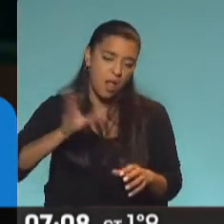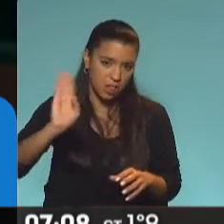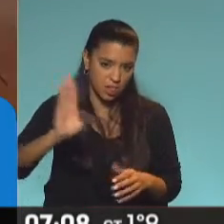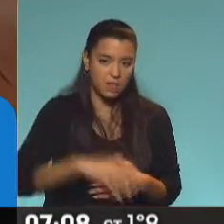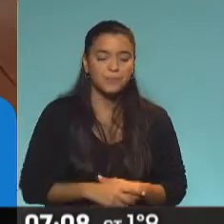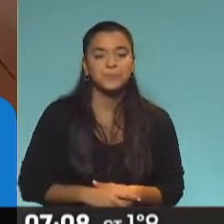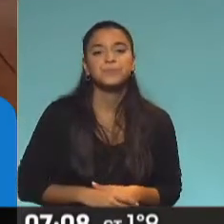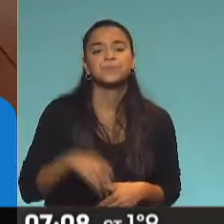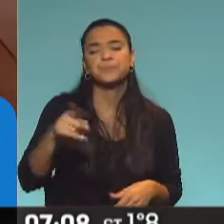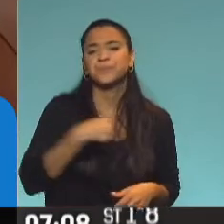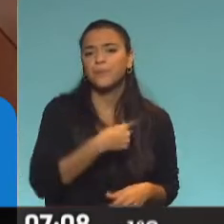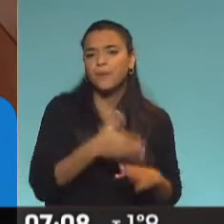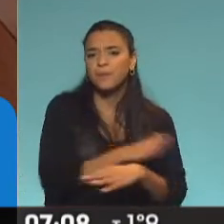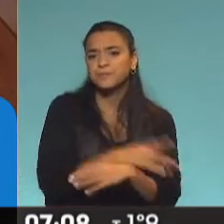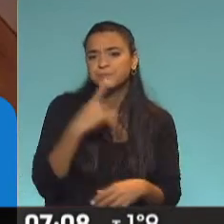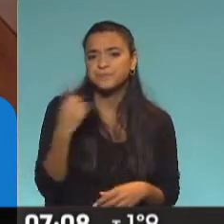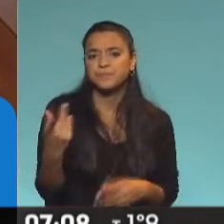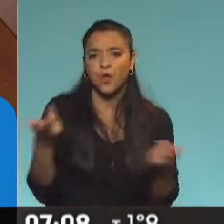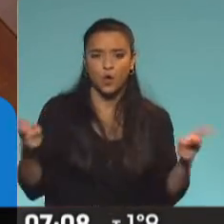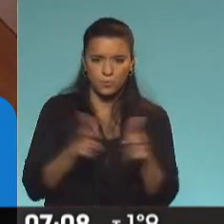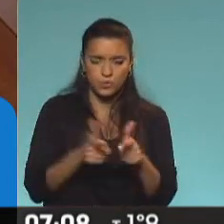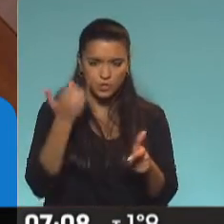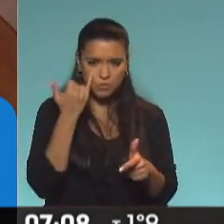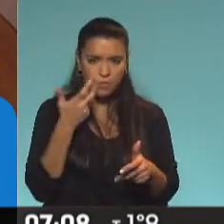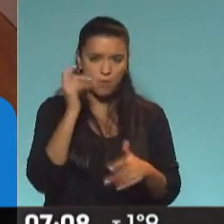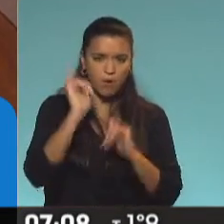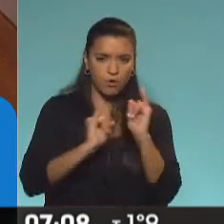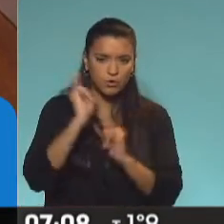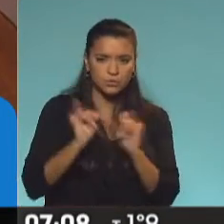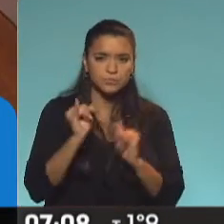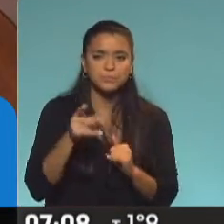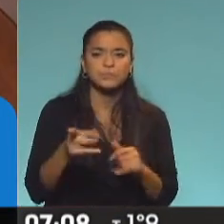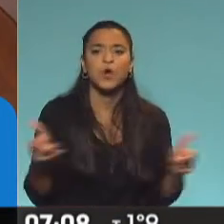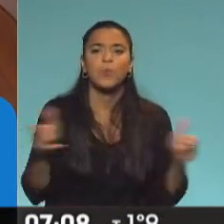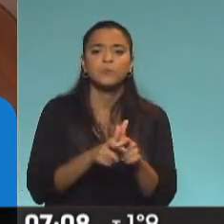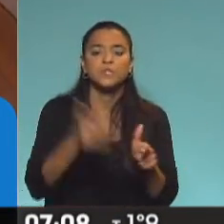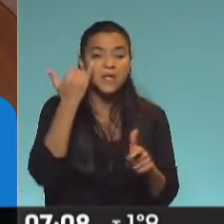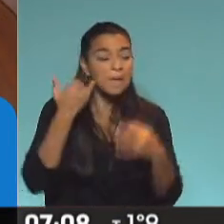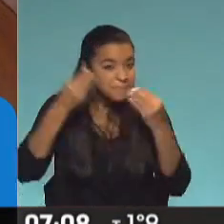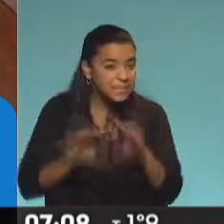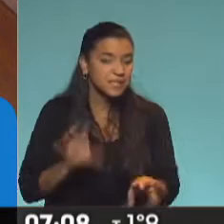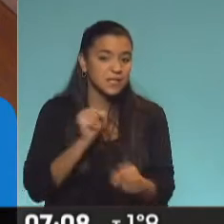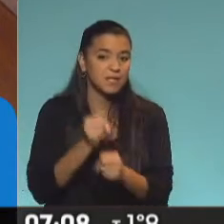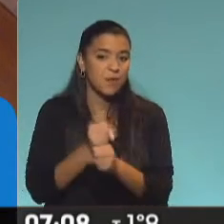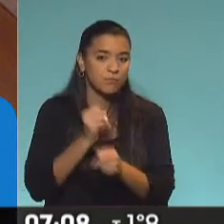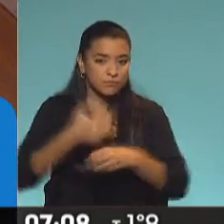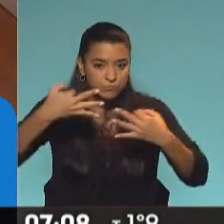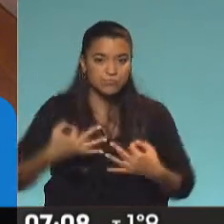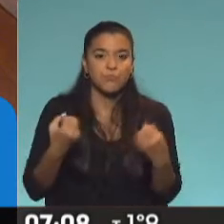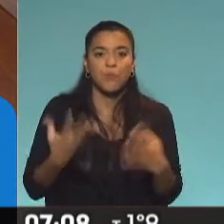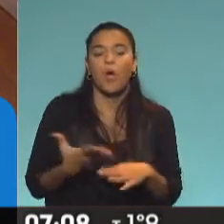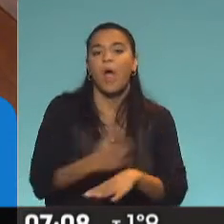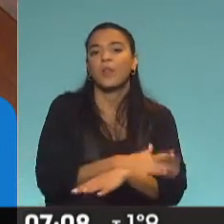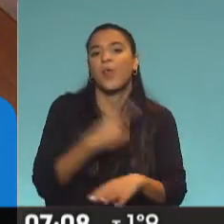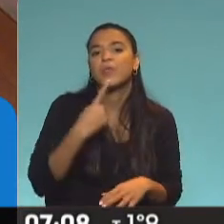cosa de la otra. Néstor, una consulta. Esta comisión, que ya vamos a tratar el tema ahora con Vero Urriola-Beitia, ¿esta comisión ya comenzó a trabajar de manera efectiva? Porque se señalaba que